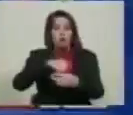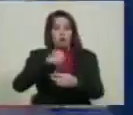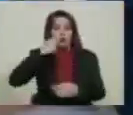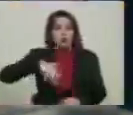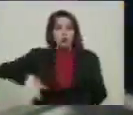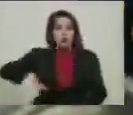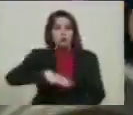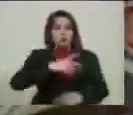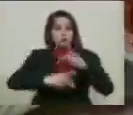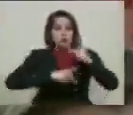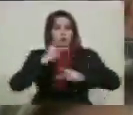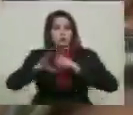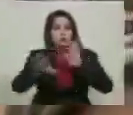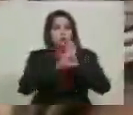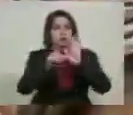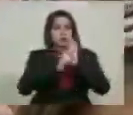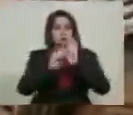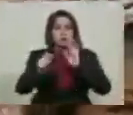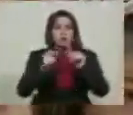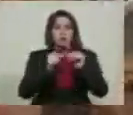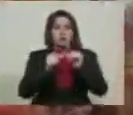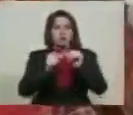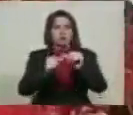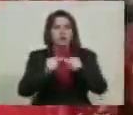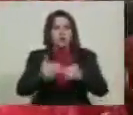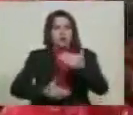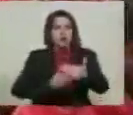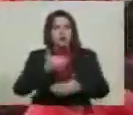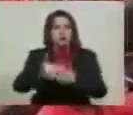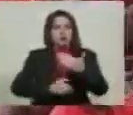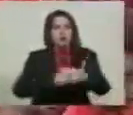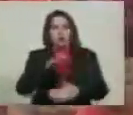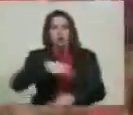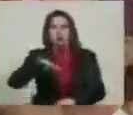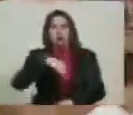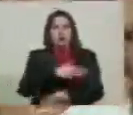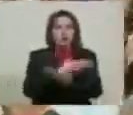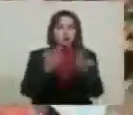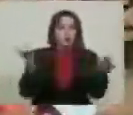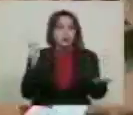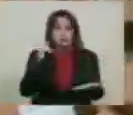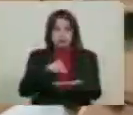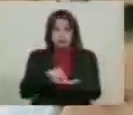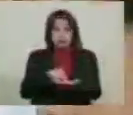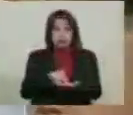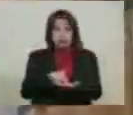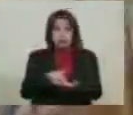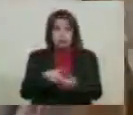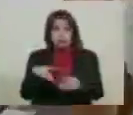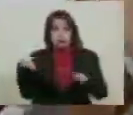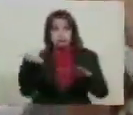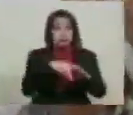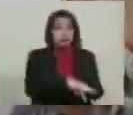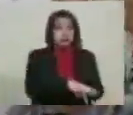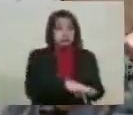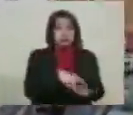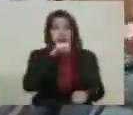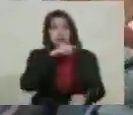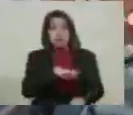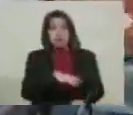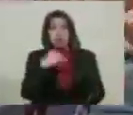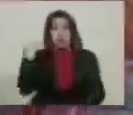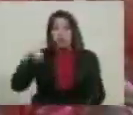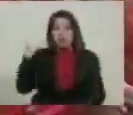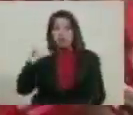proceso constitucional consolidado y avanzando. ¿Y dónde están ustedes, renegados de la historia, izquierda